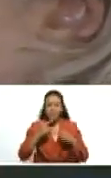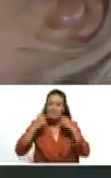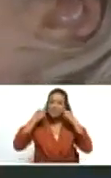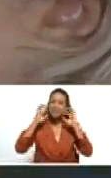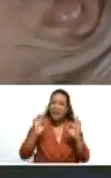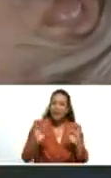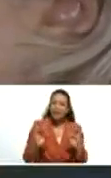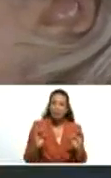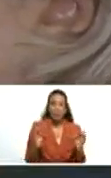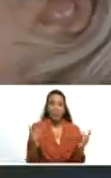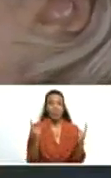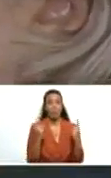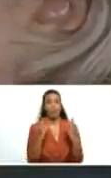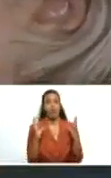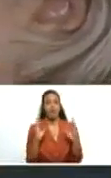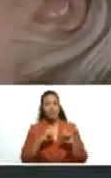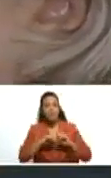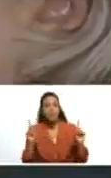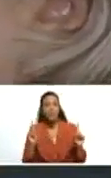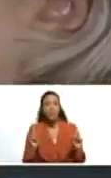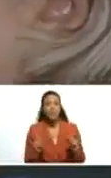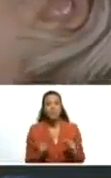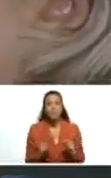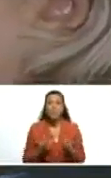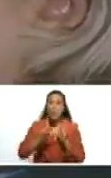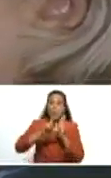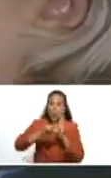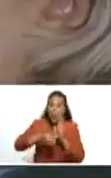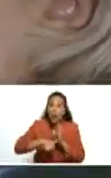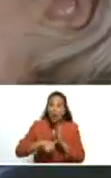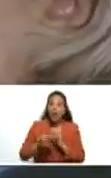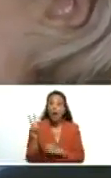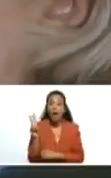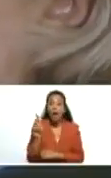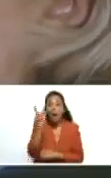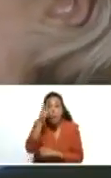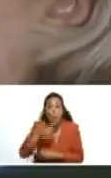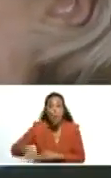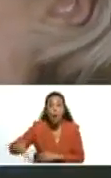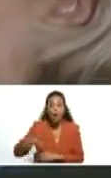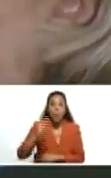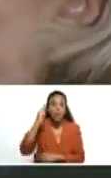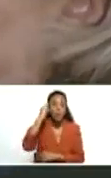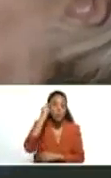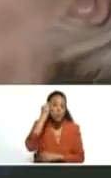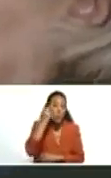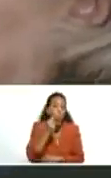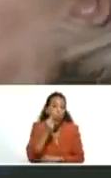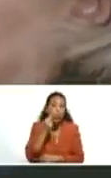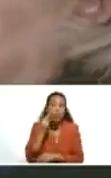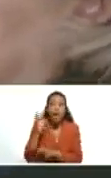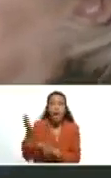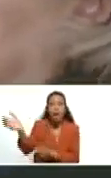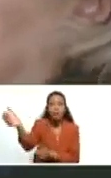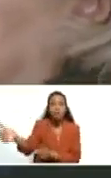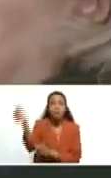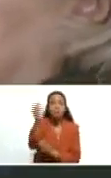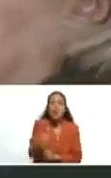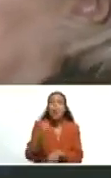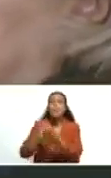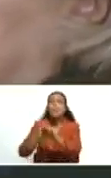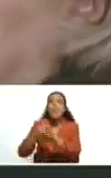Luego, más adelante, el pueblo del estado Sucre lo reclamó como candidato